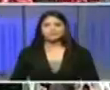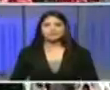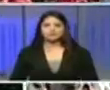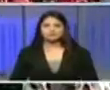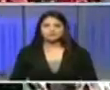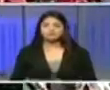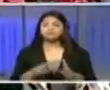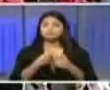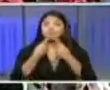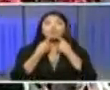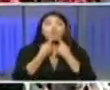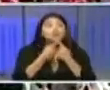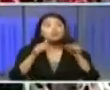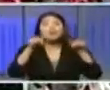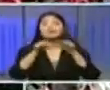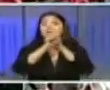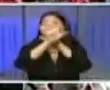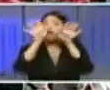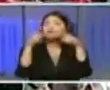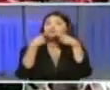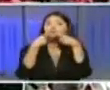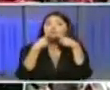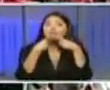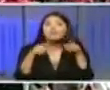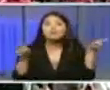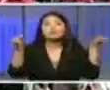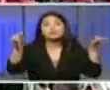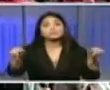Así que yo lo digo hoy muy claro aquí.